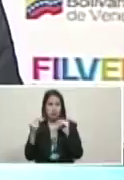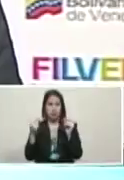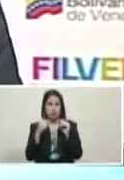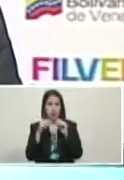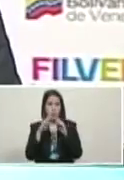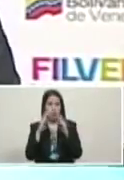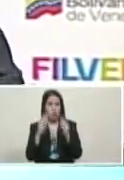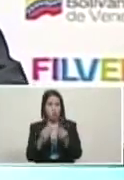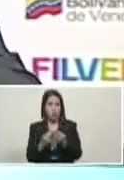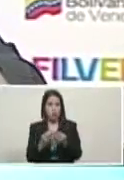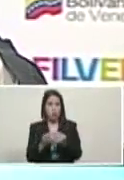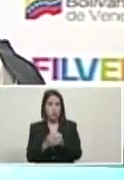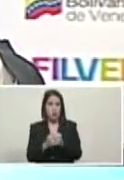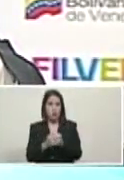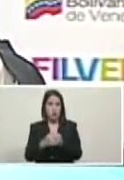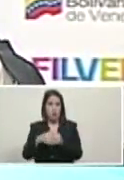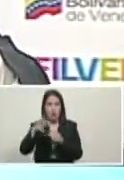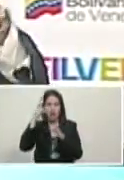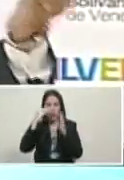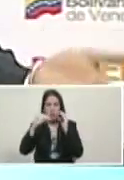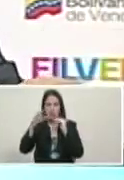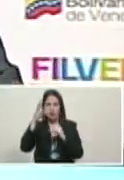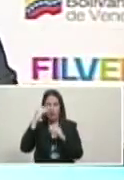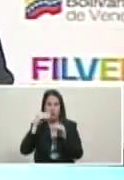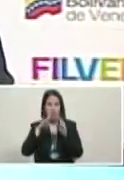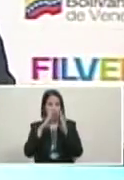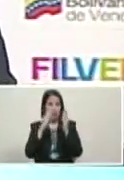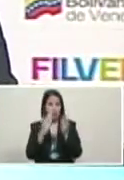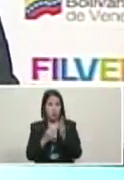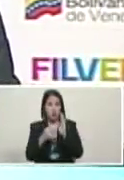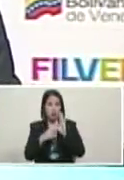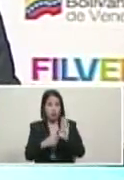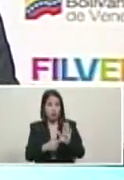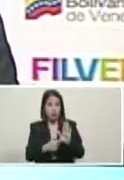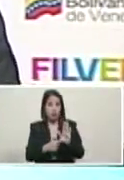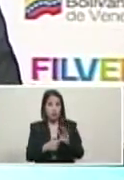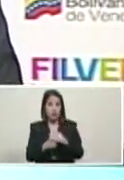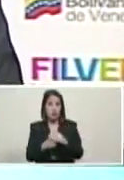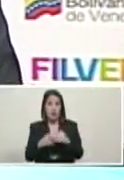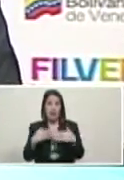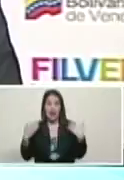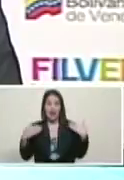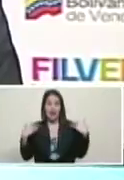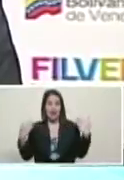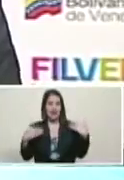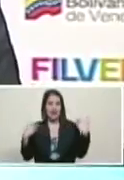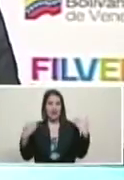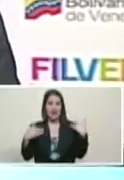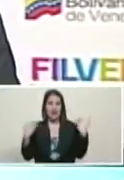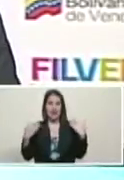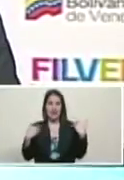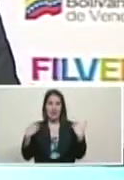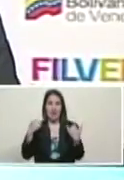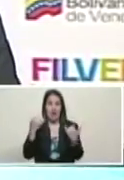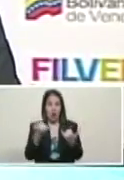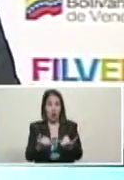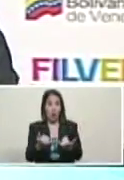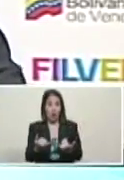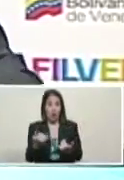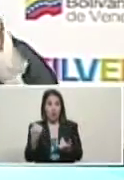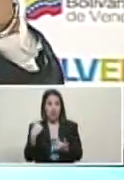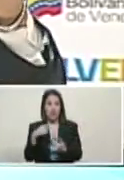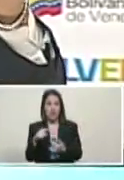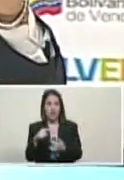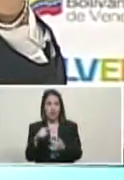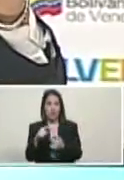mundo, en aprendizaje al mundo entero. Me da mucha alegría que en esta edición tengamos a